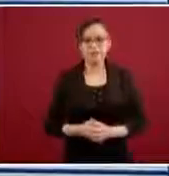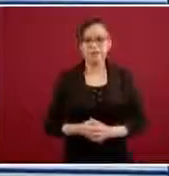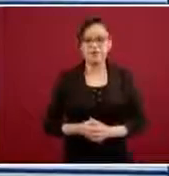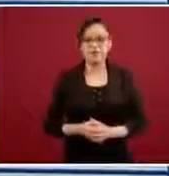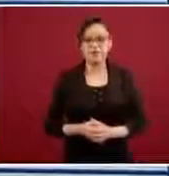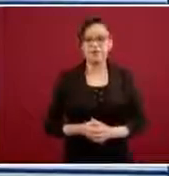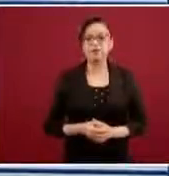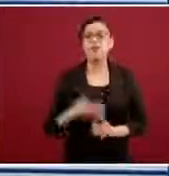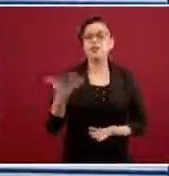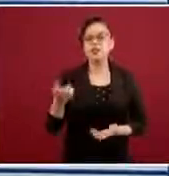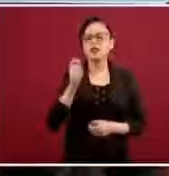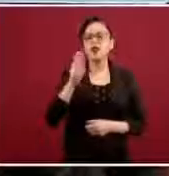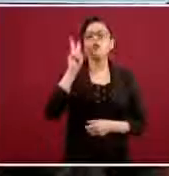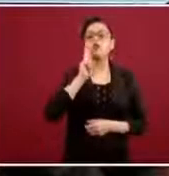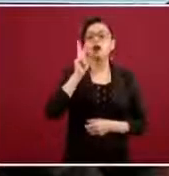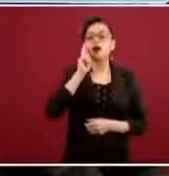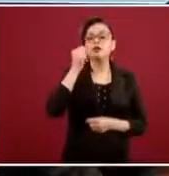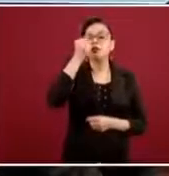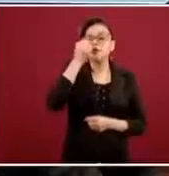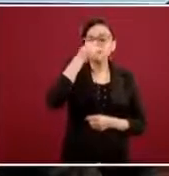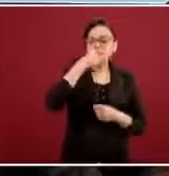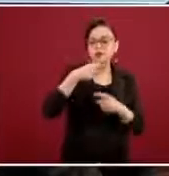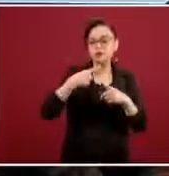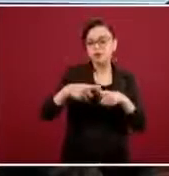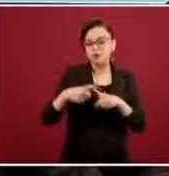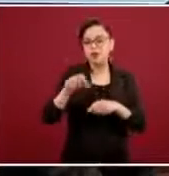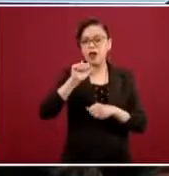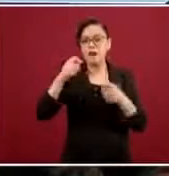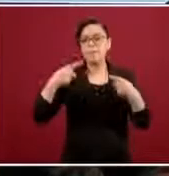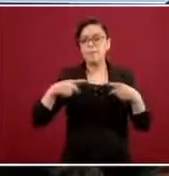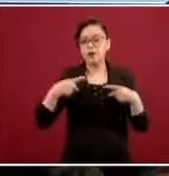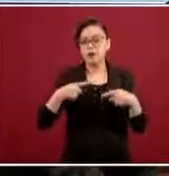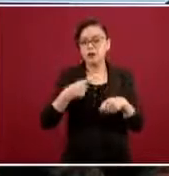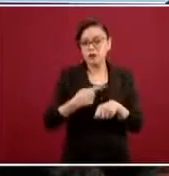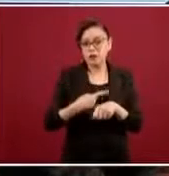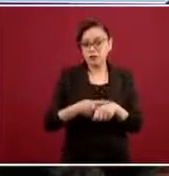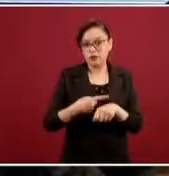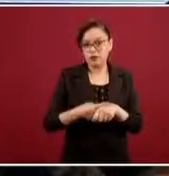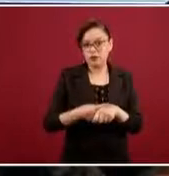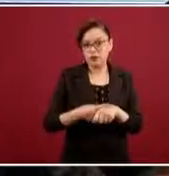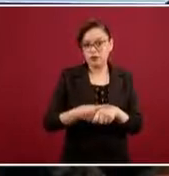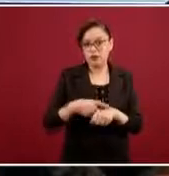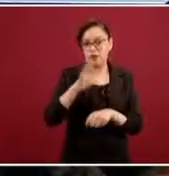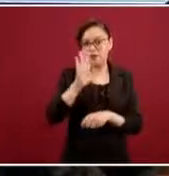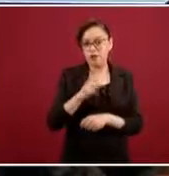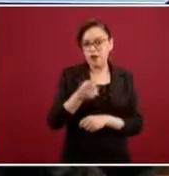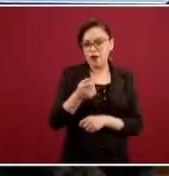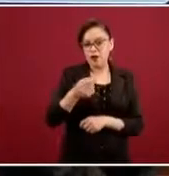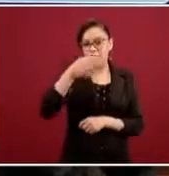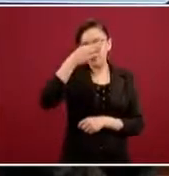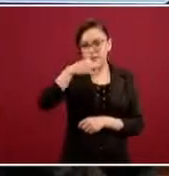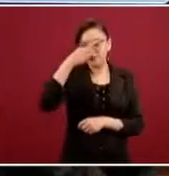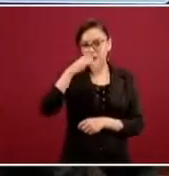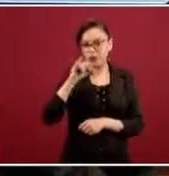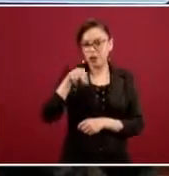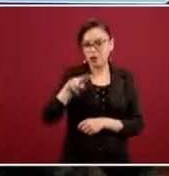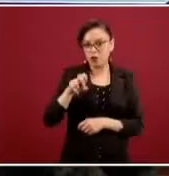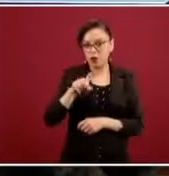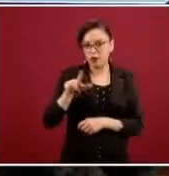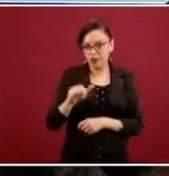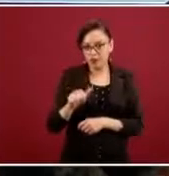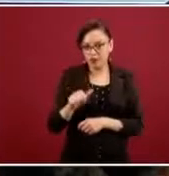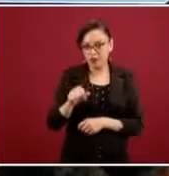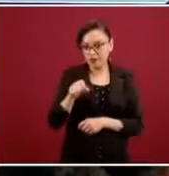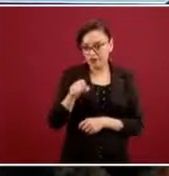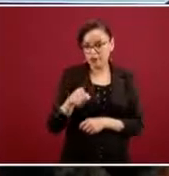se tomaron a pacientes con enfermedad tipo influenza en las unidades monitoras y que